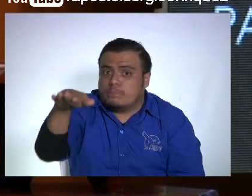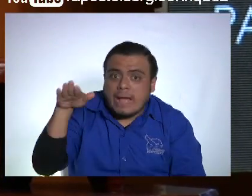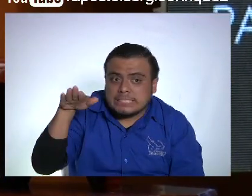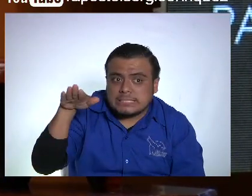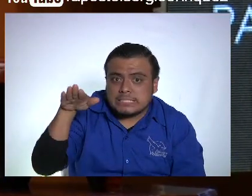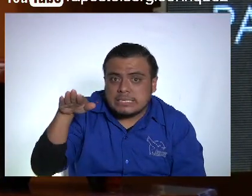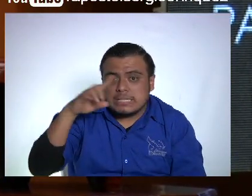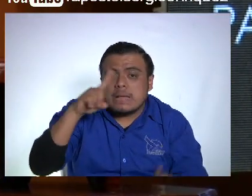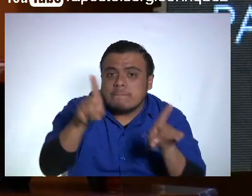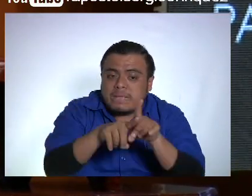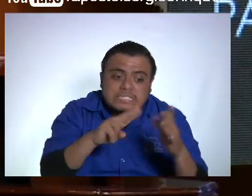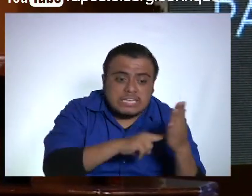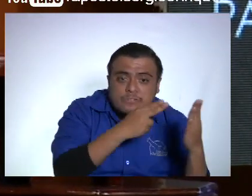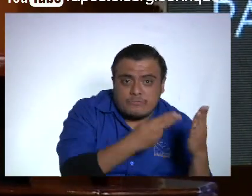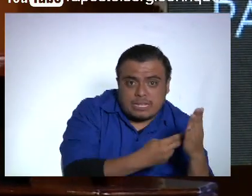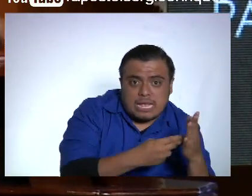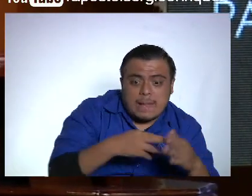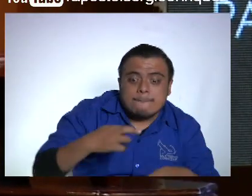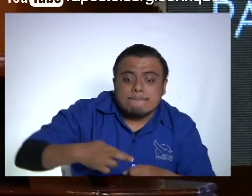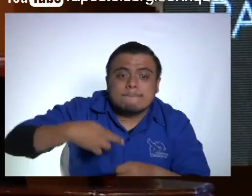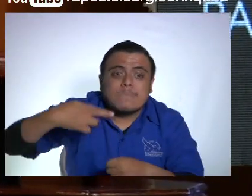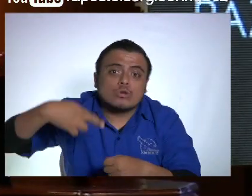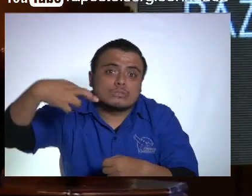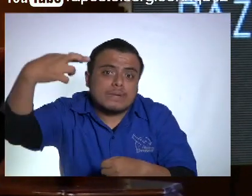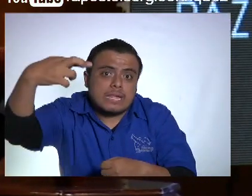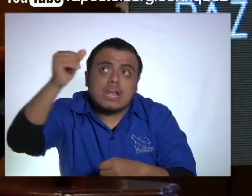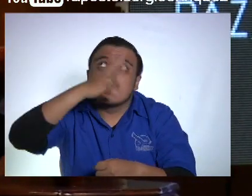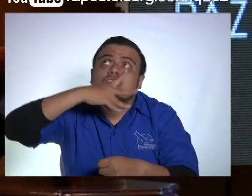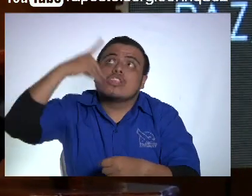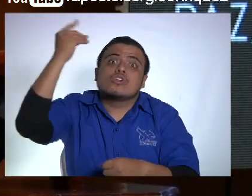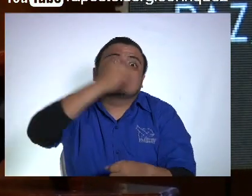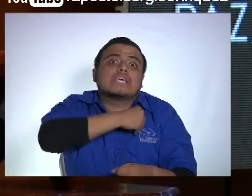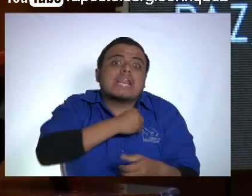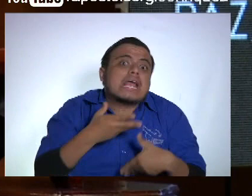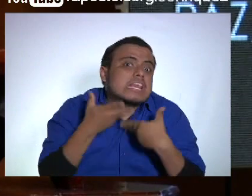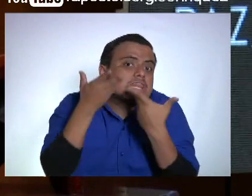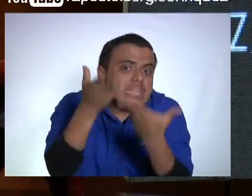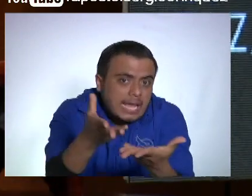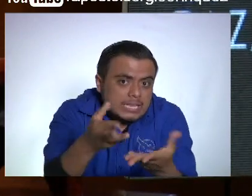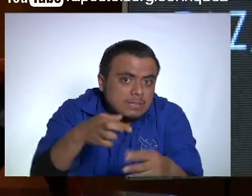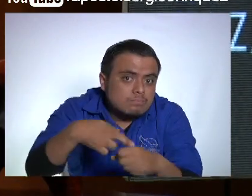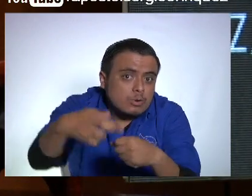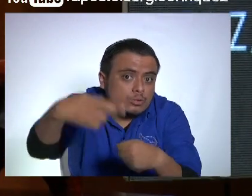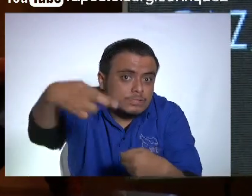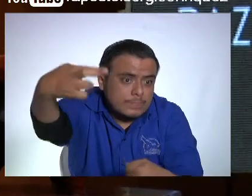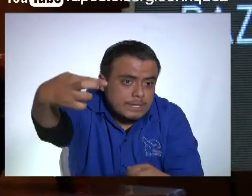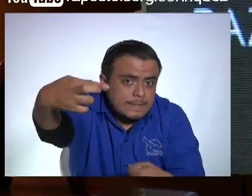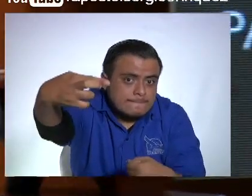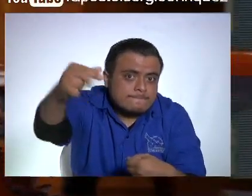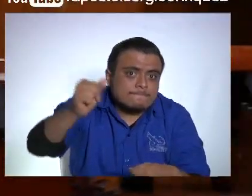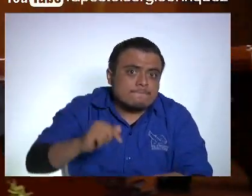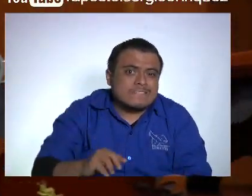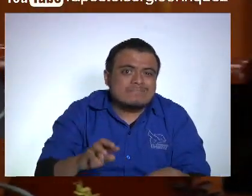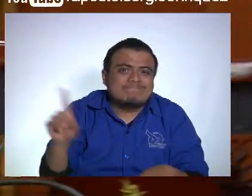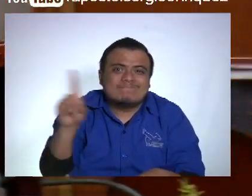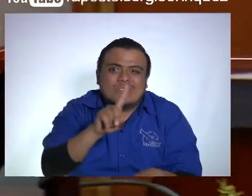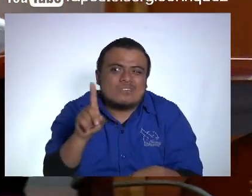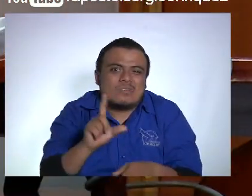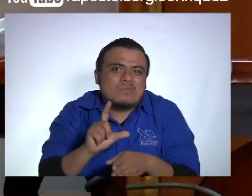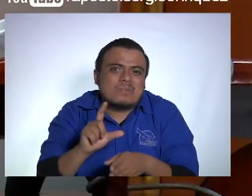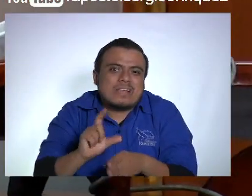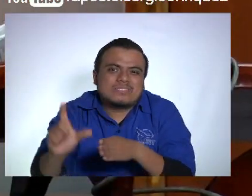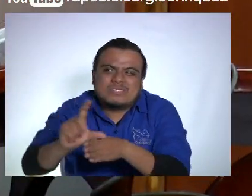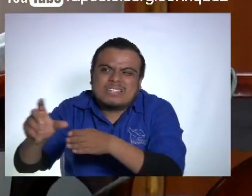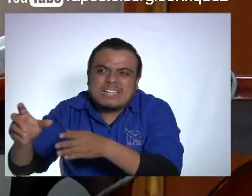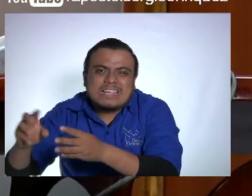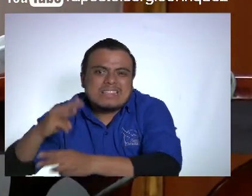también prosperidad. Dios quiere darte prosperidad, hermano. Pero no como la del mundo. Una